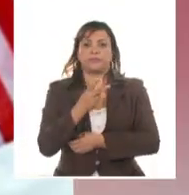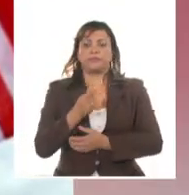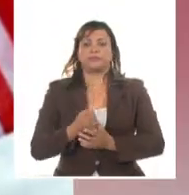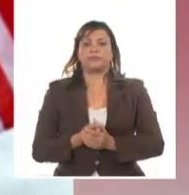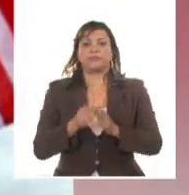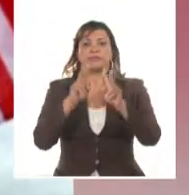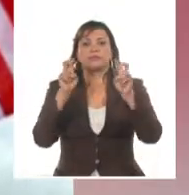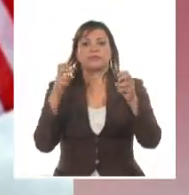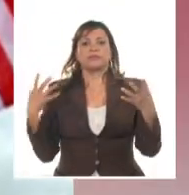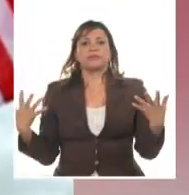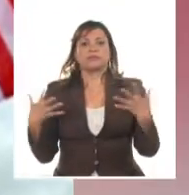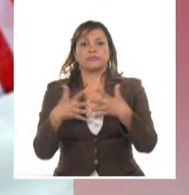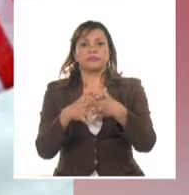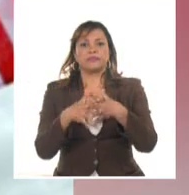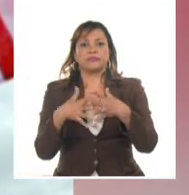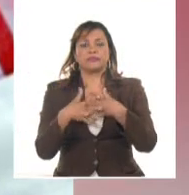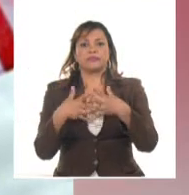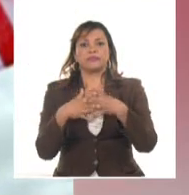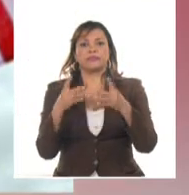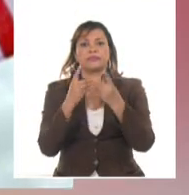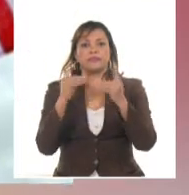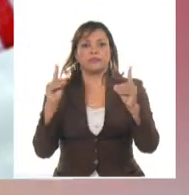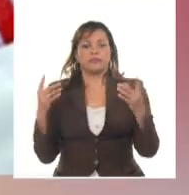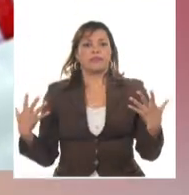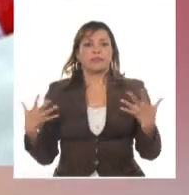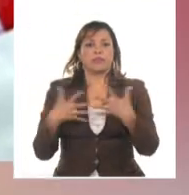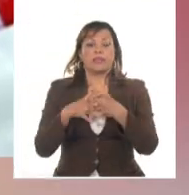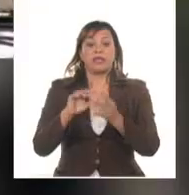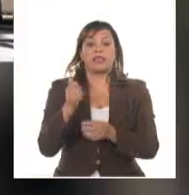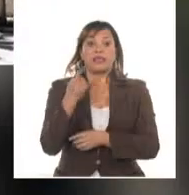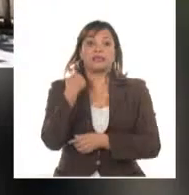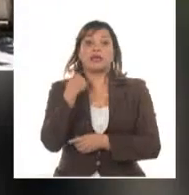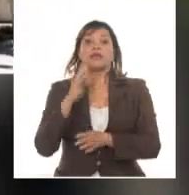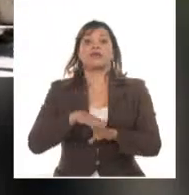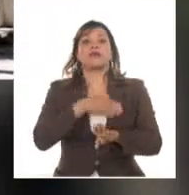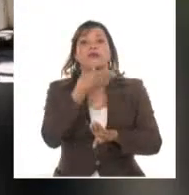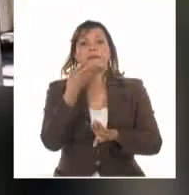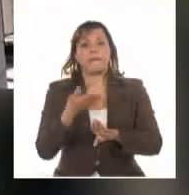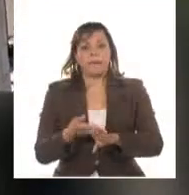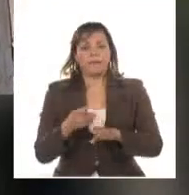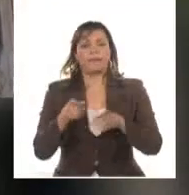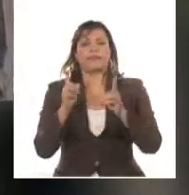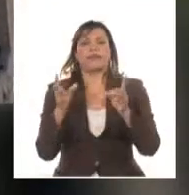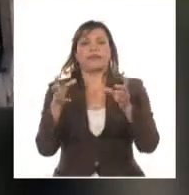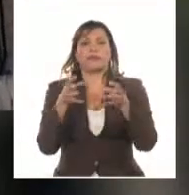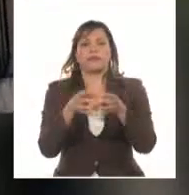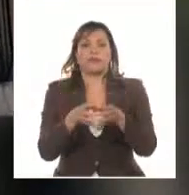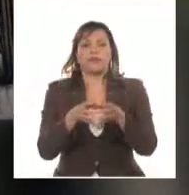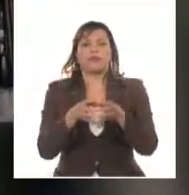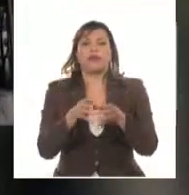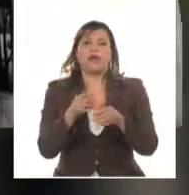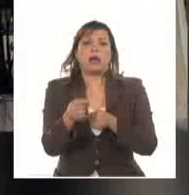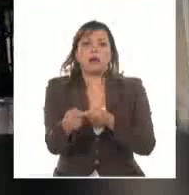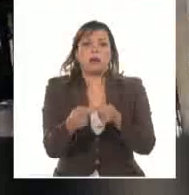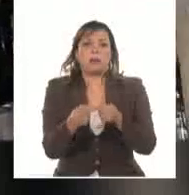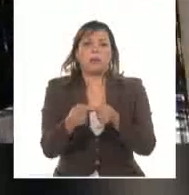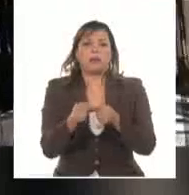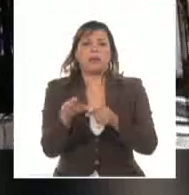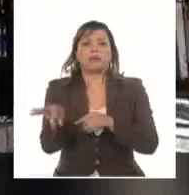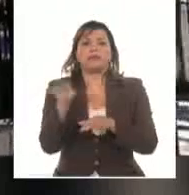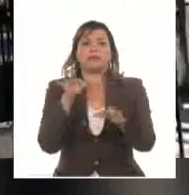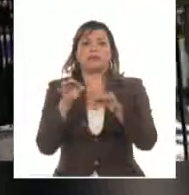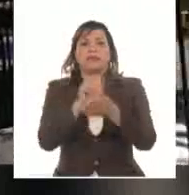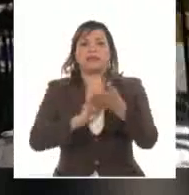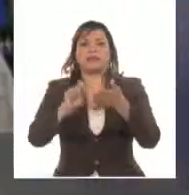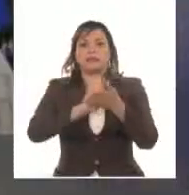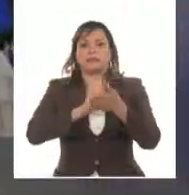relación diplomática, 10 años después, la cita tendrá lugar a poco tiempo de celebrarse las elecciones presidenciales en Estados